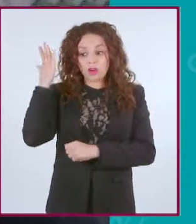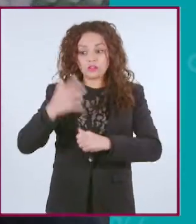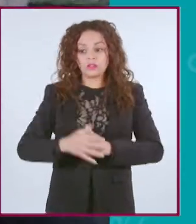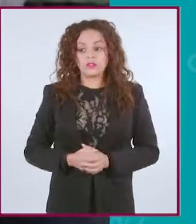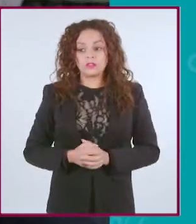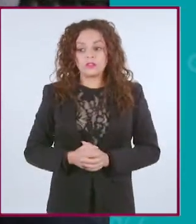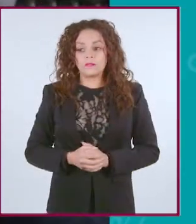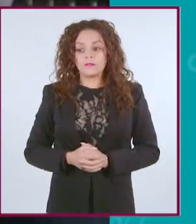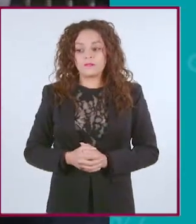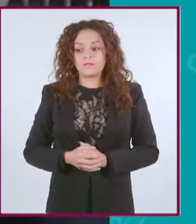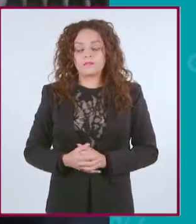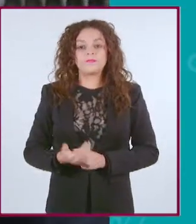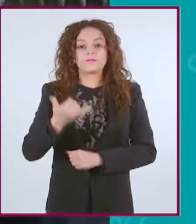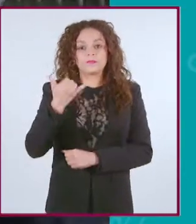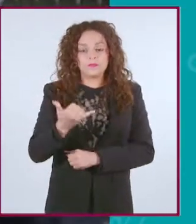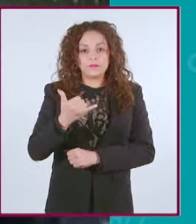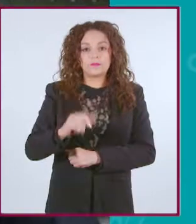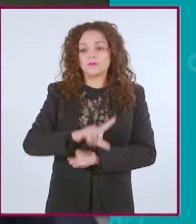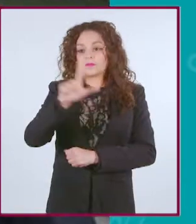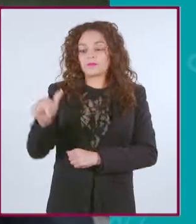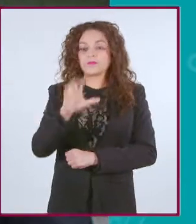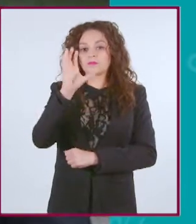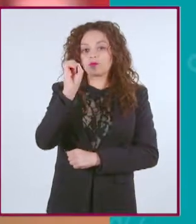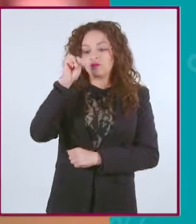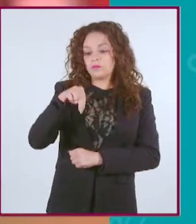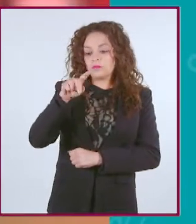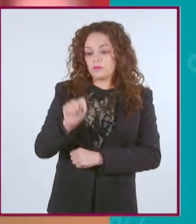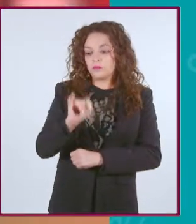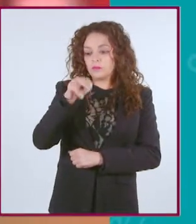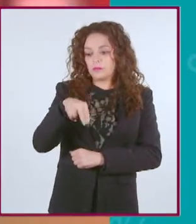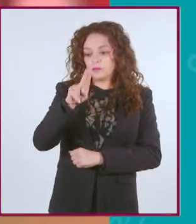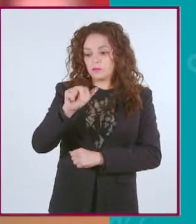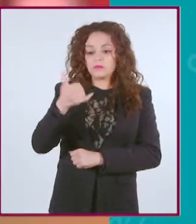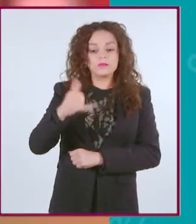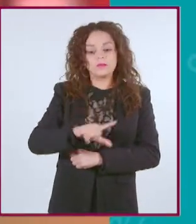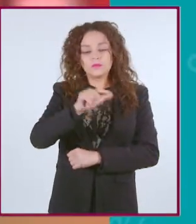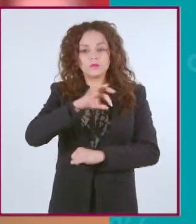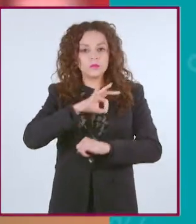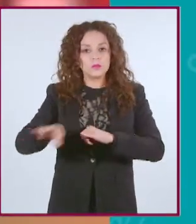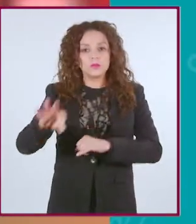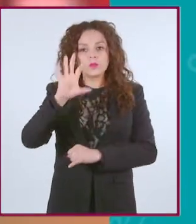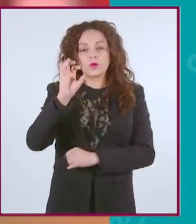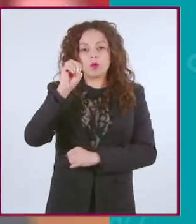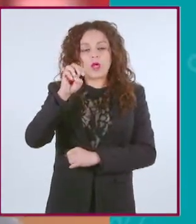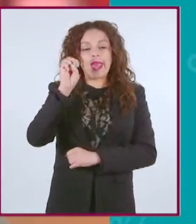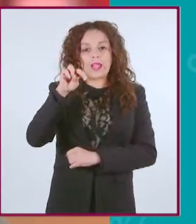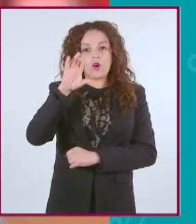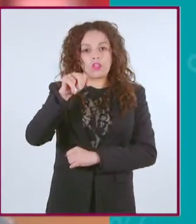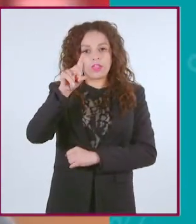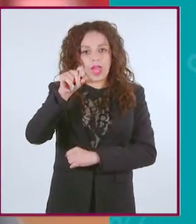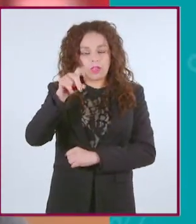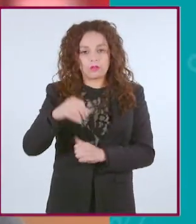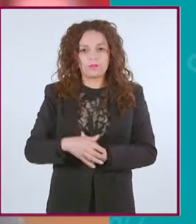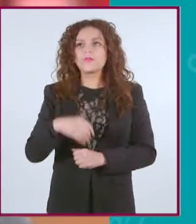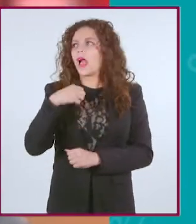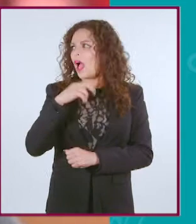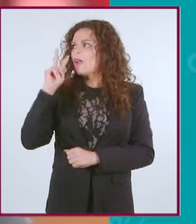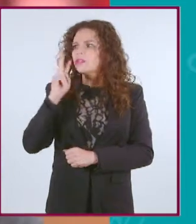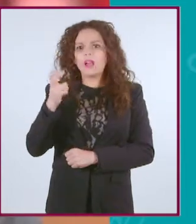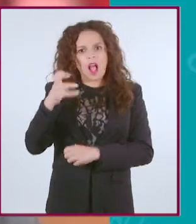y la continua y después el enconado. Y yo veo que aquí el algodón es como